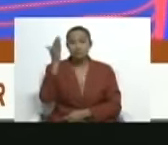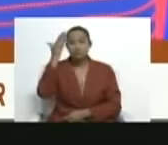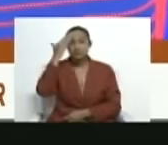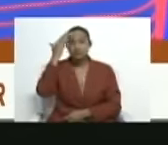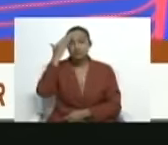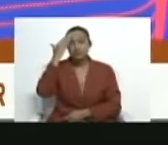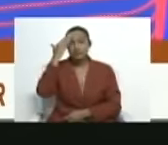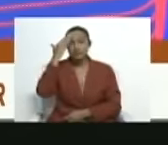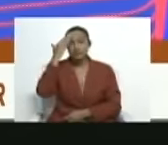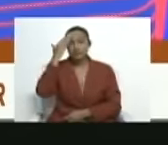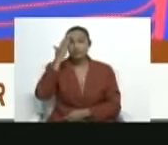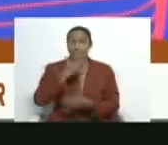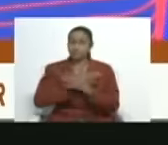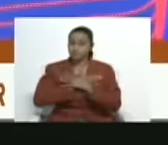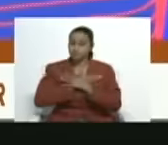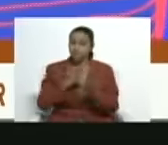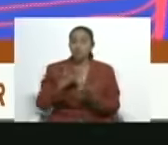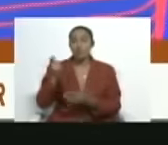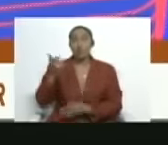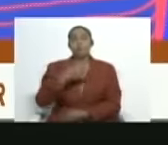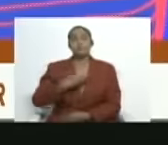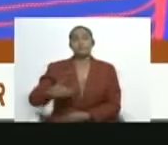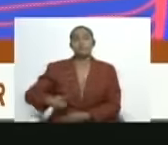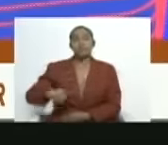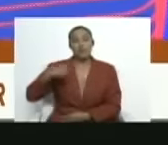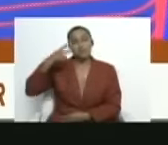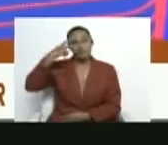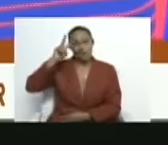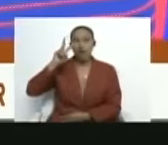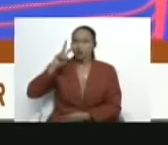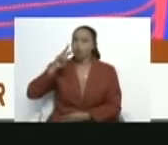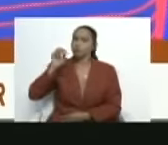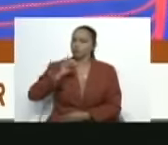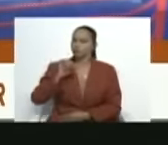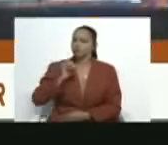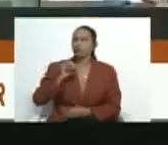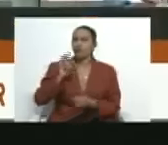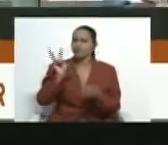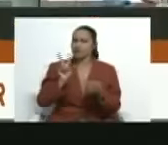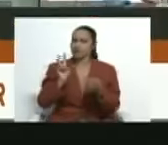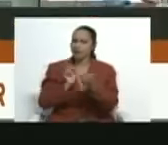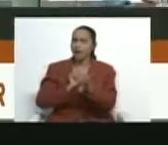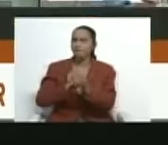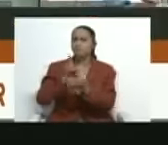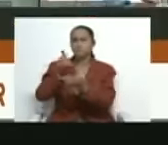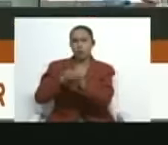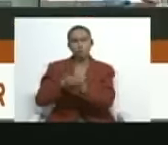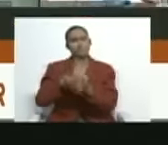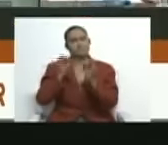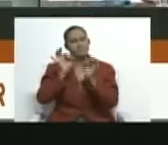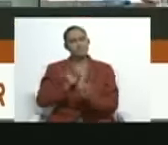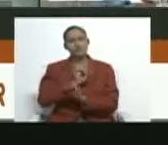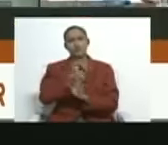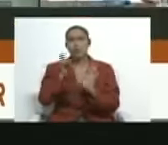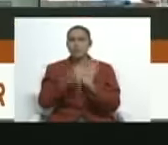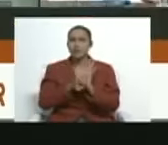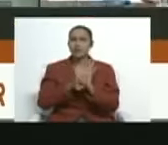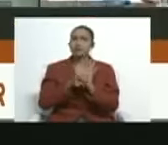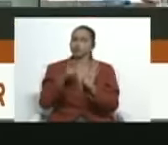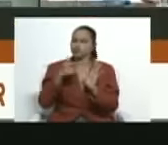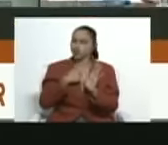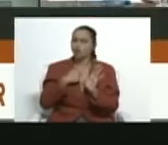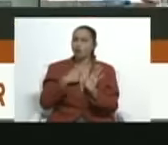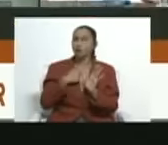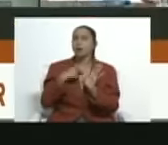humilde compañero López Obrador Venezuela se suma plenamente le he dado instrucciones al canciller